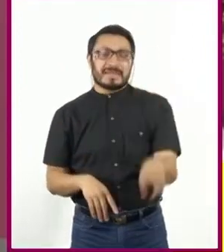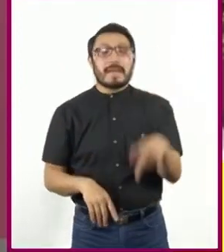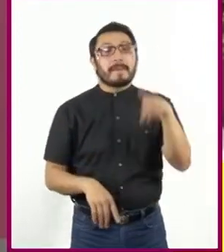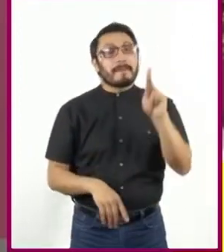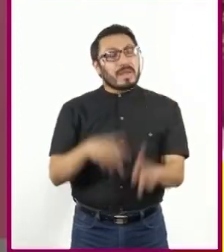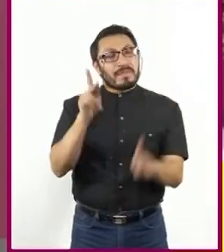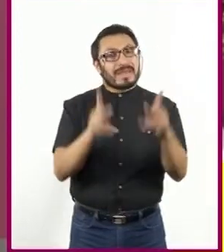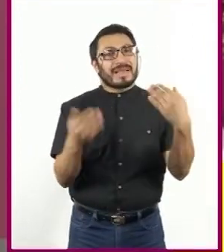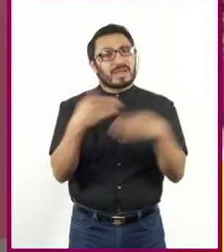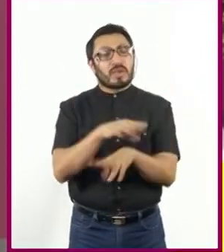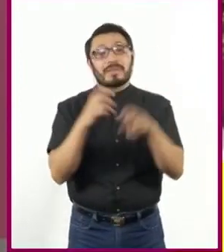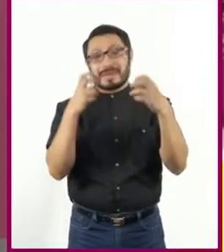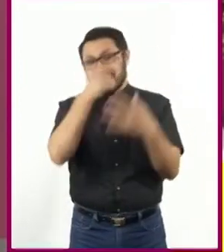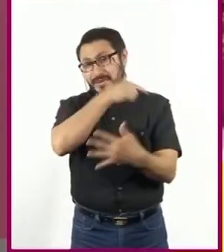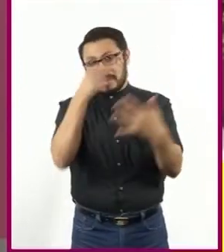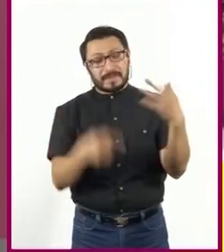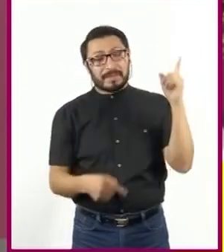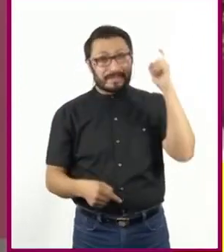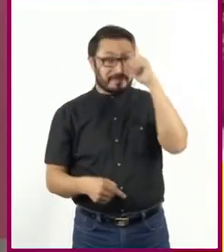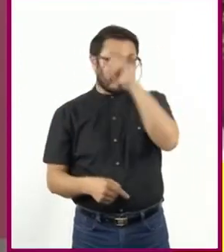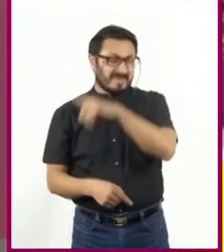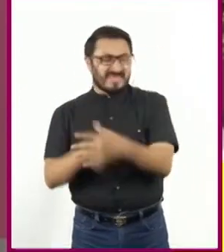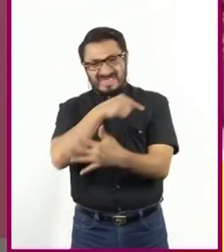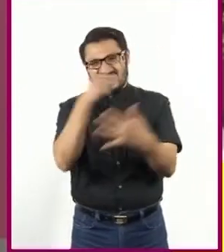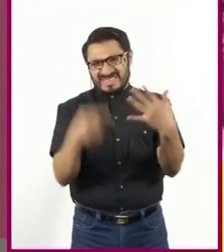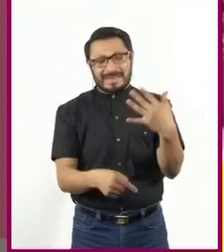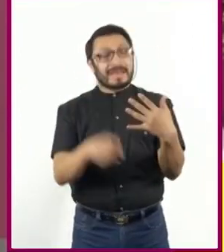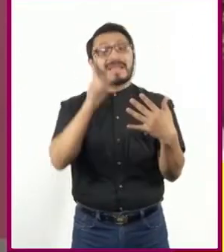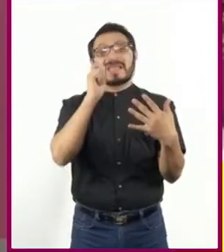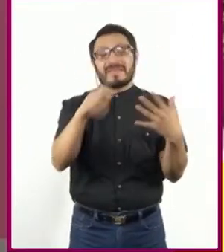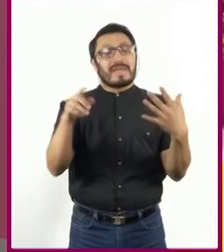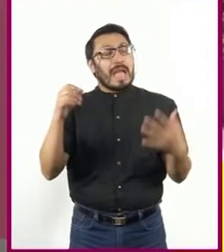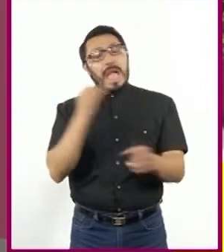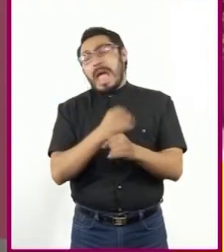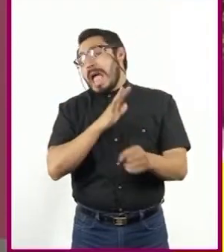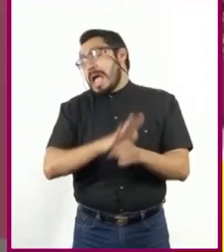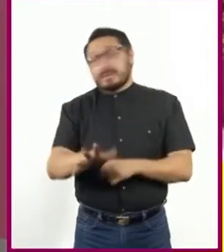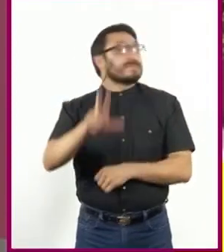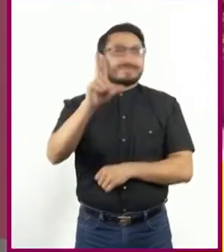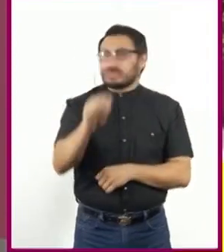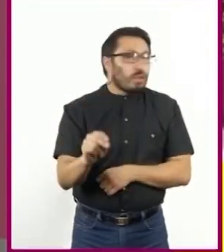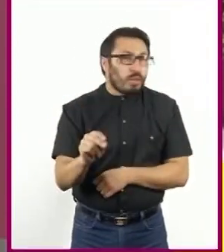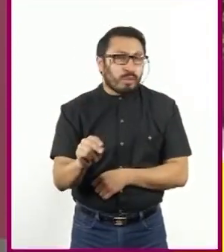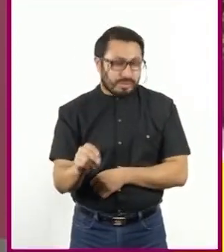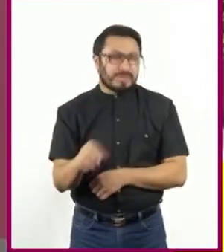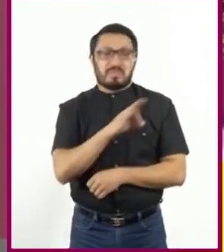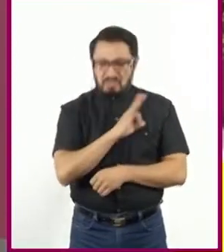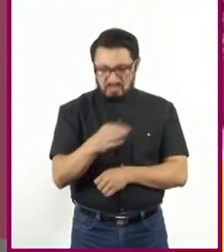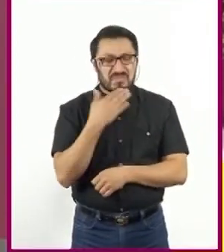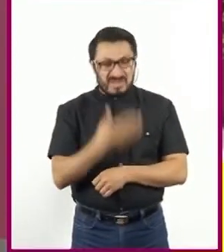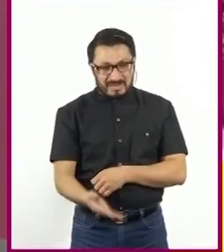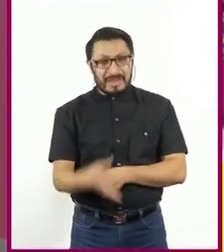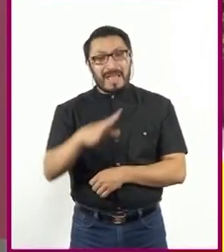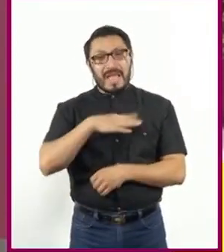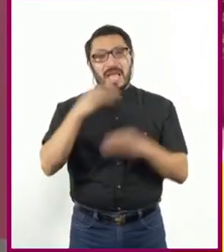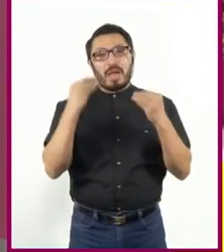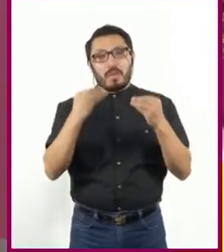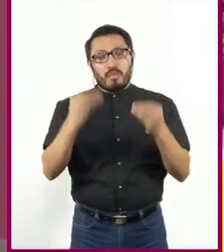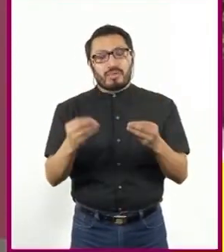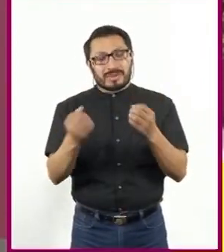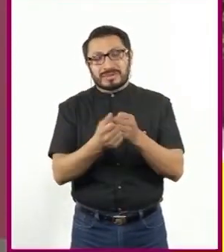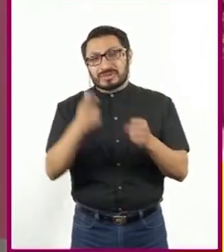estas dificultades no quiere decir que sea un ejercicio imposible. Hay muchas experiencias de la sociedad civil y